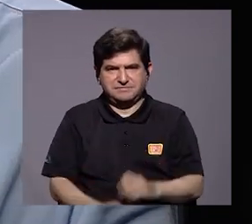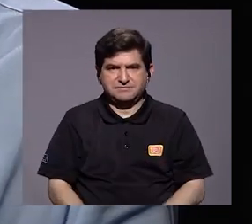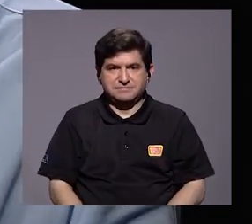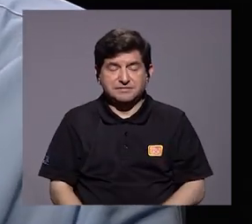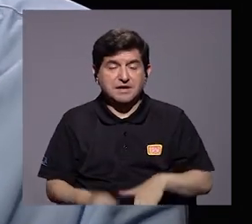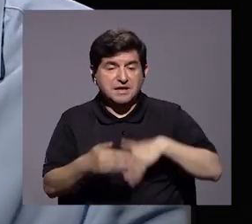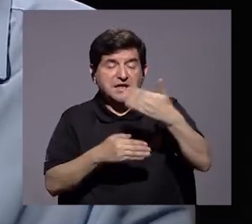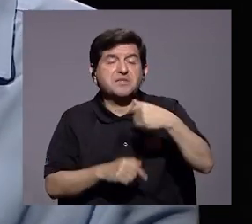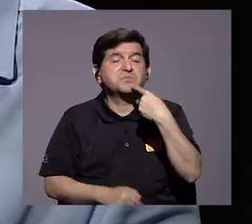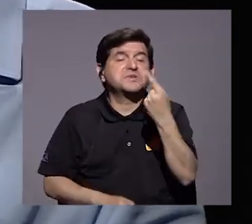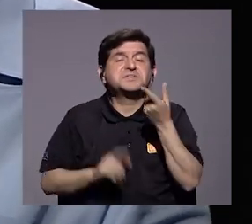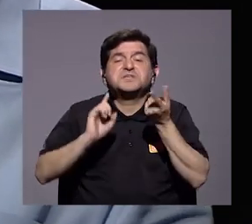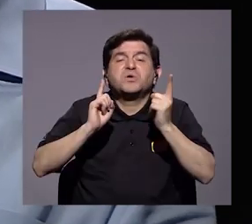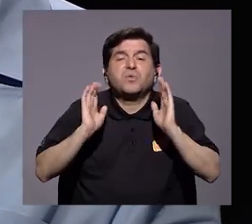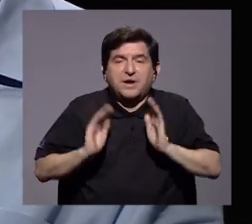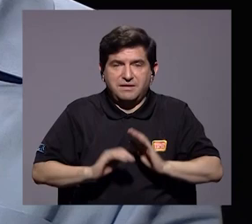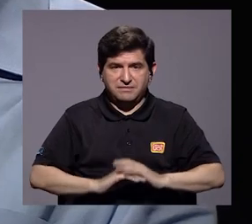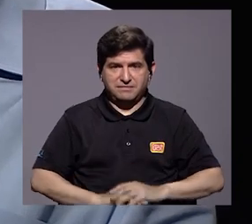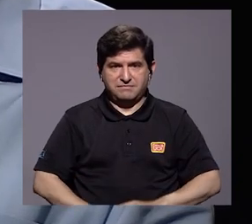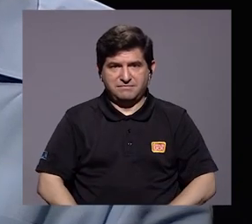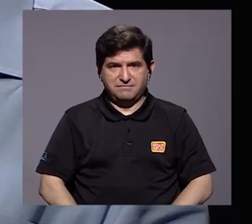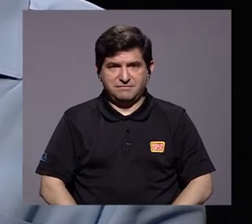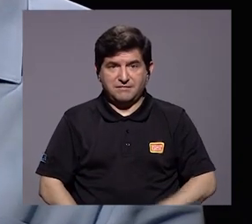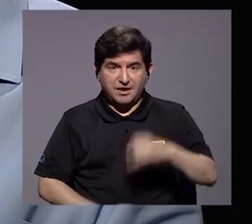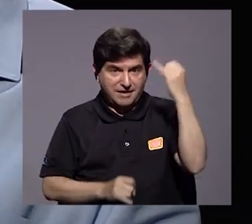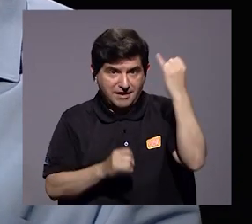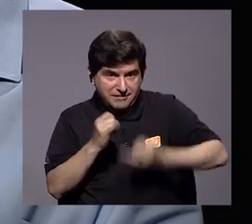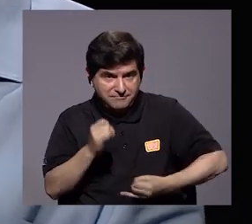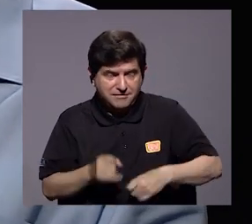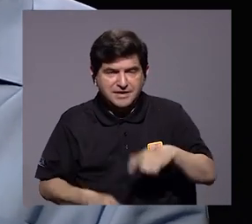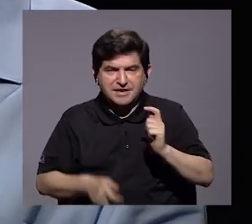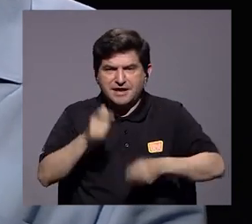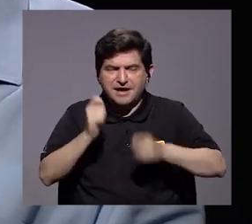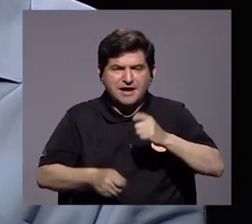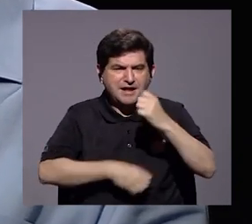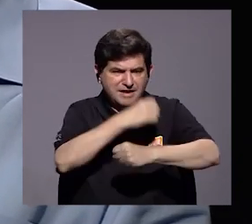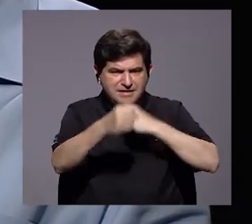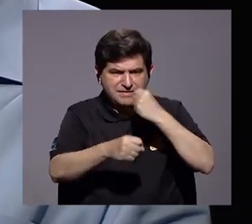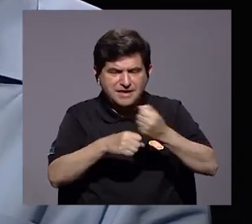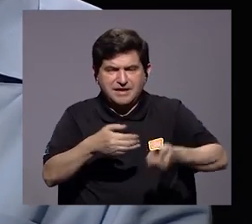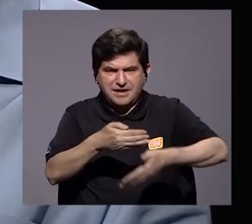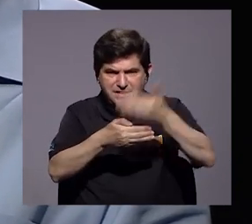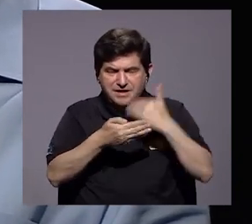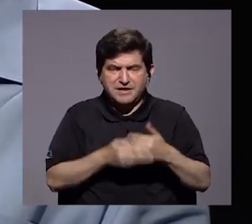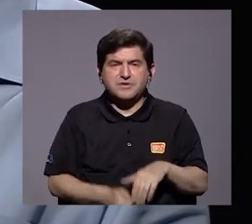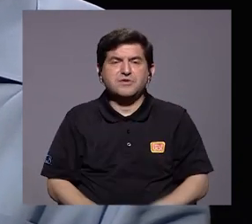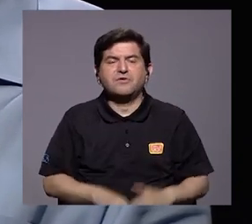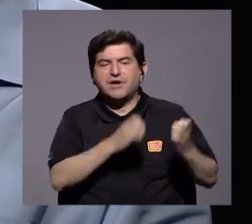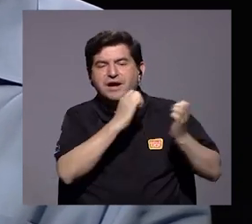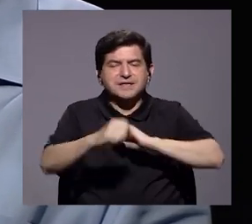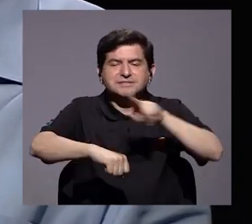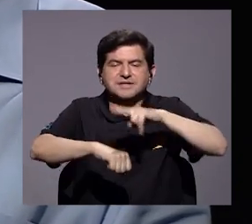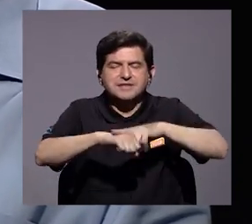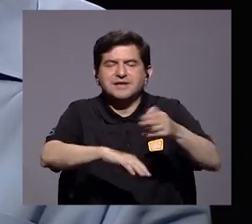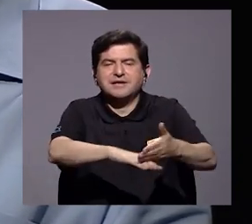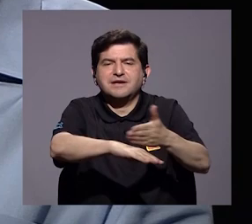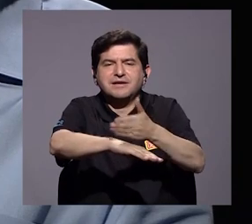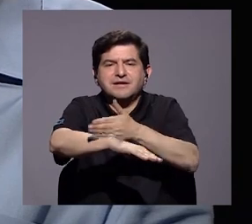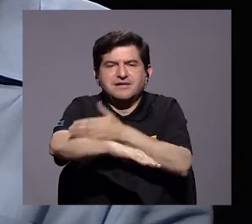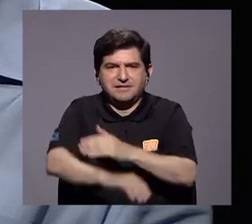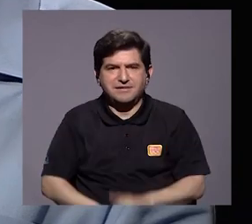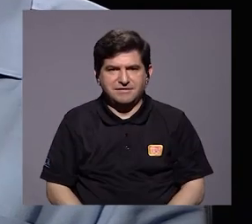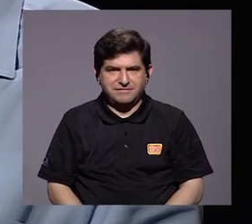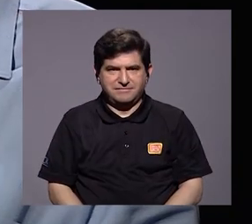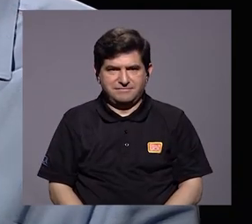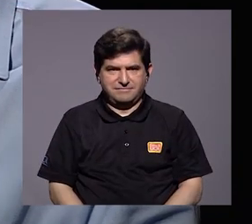después iba a anunciar medidas de respiración económica finalmente en septiembre del año pasado publicaron esta estrategia nacional de crecimiento y es